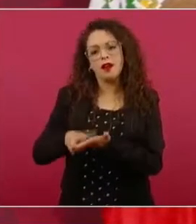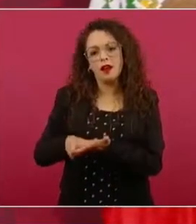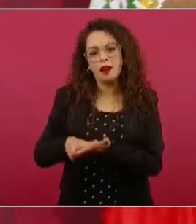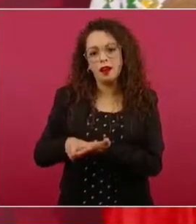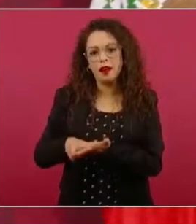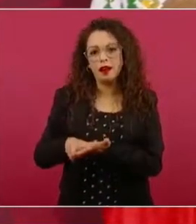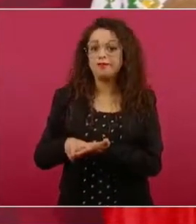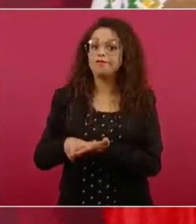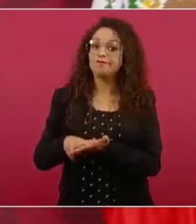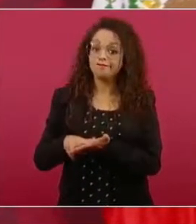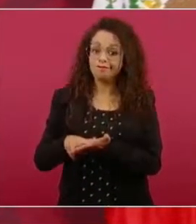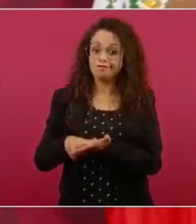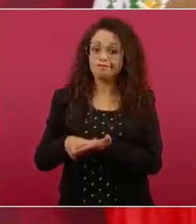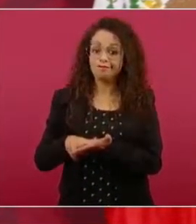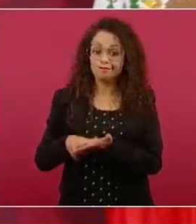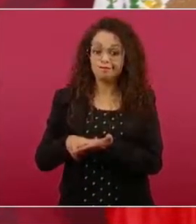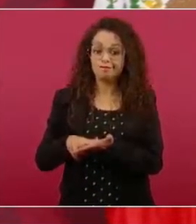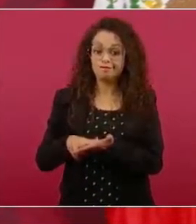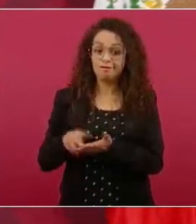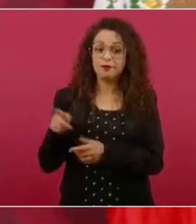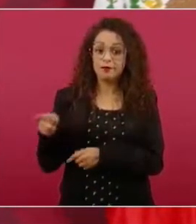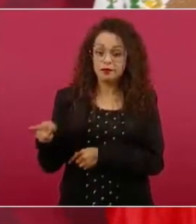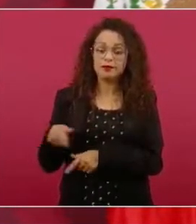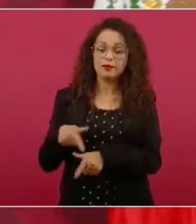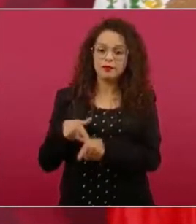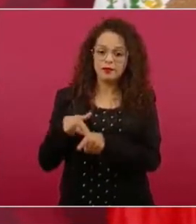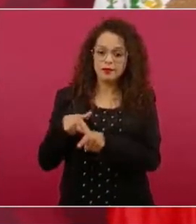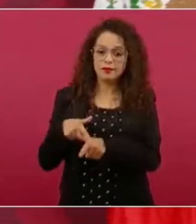Y esto reproducido